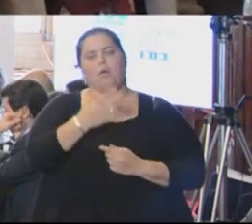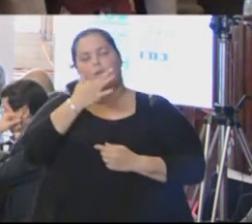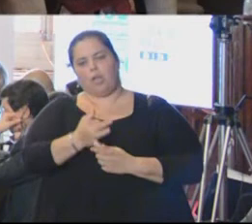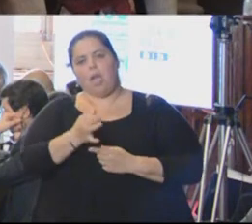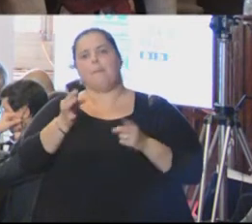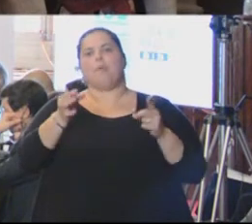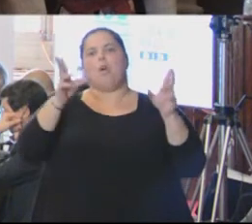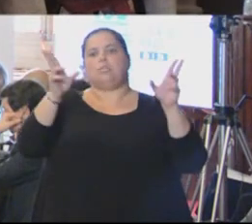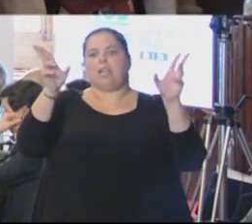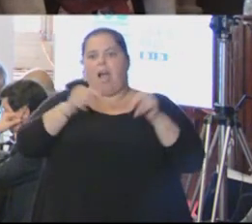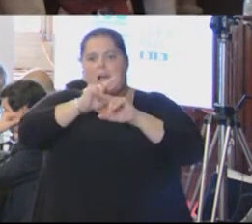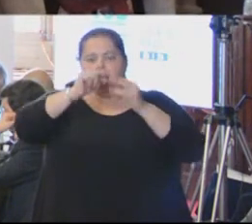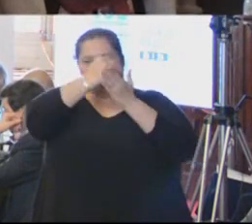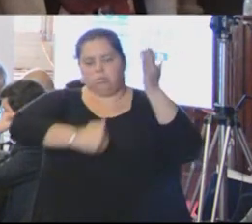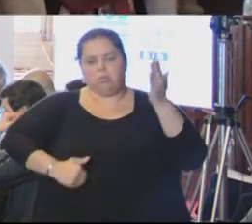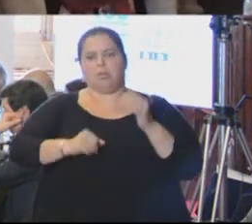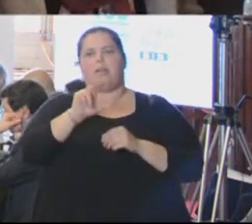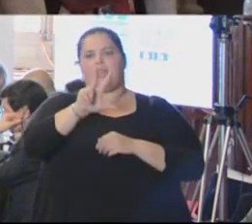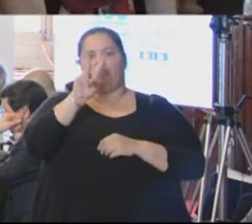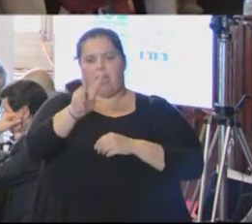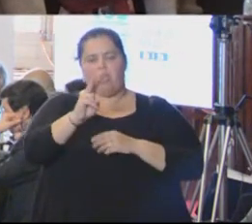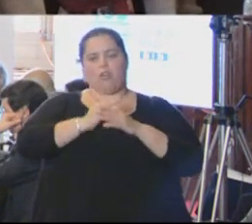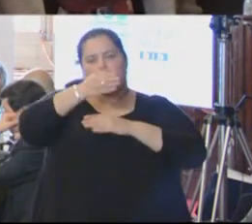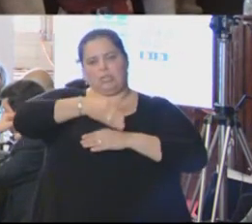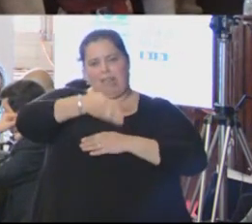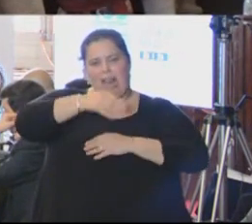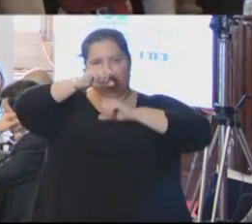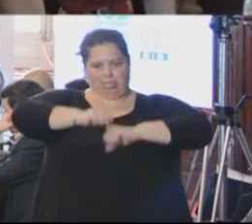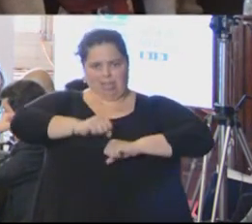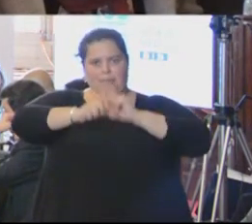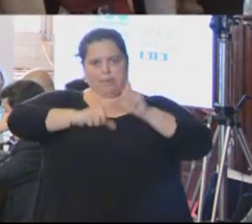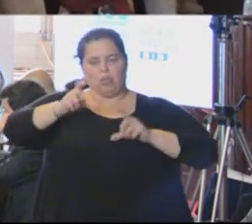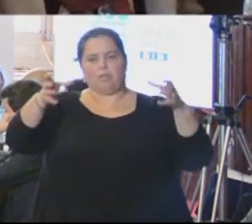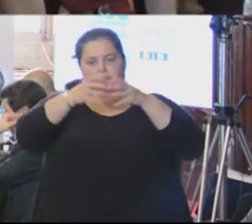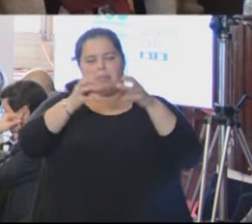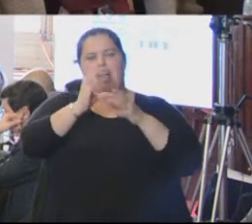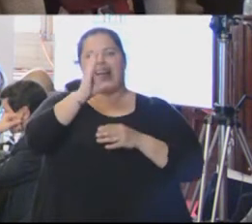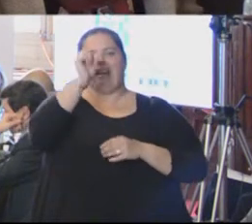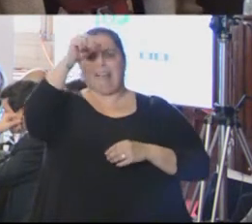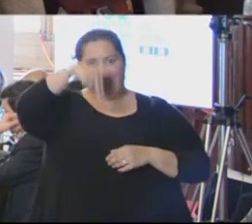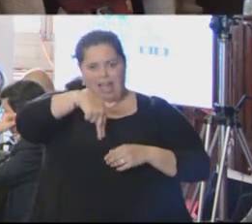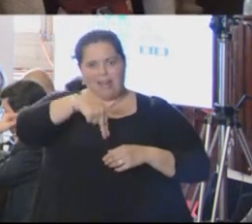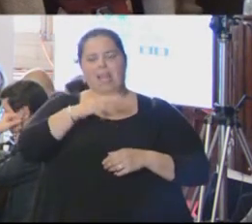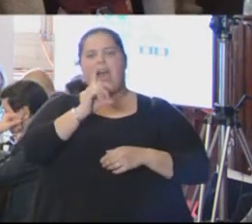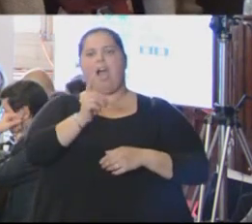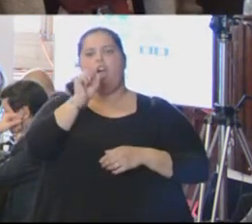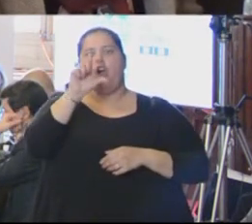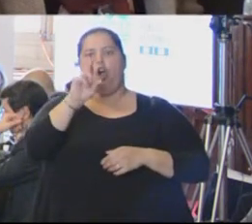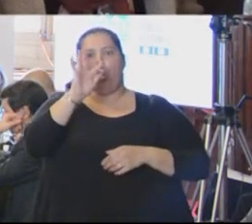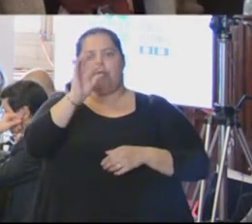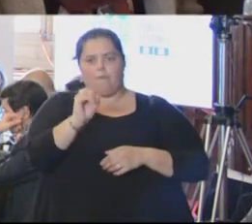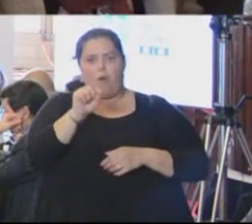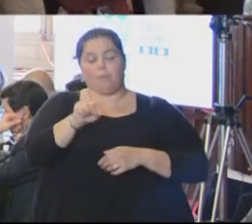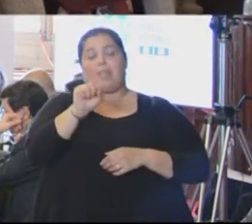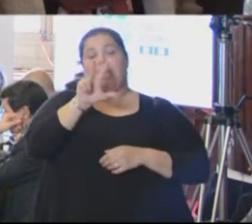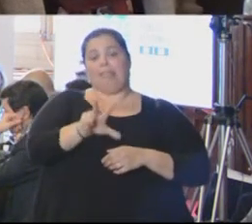32 integrantes, entre ellos el segundo y el tercero del grupo armado organizado Clan del Golfo, 462 capturas,